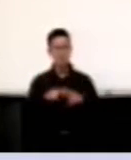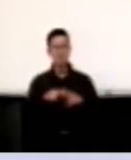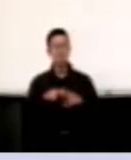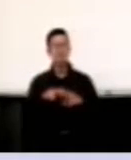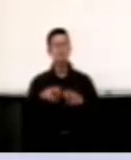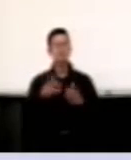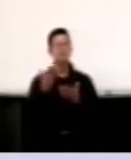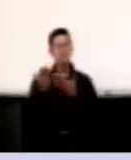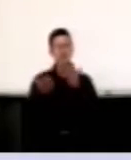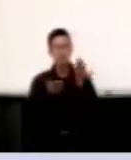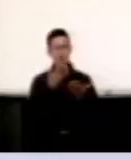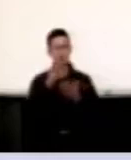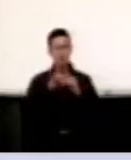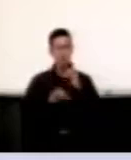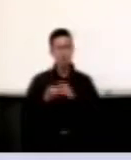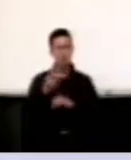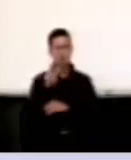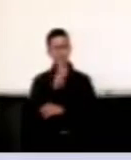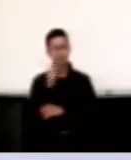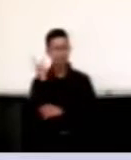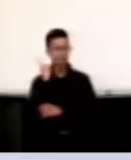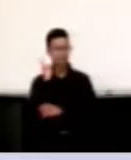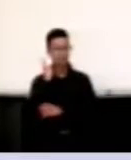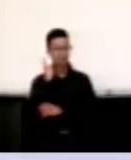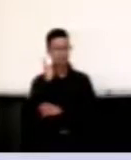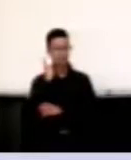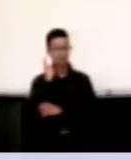Estudios Políticos y de Gobierno de la División